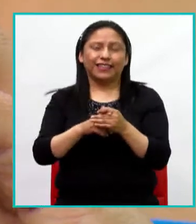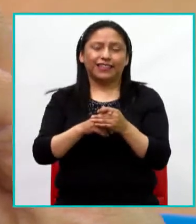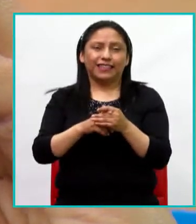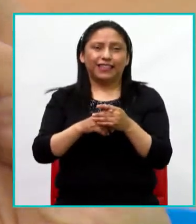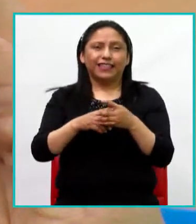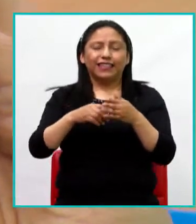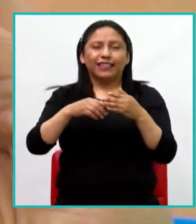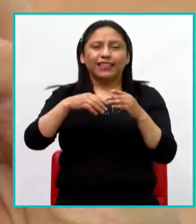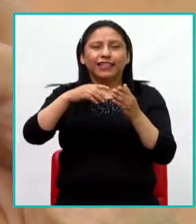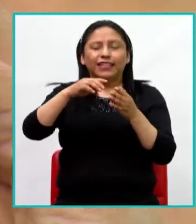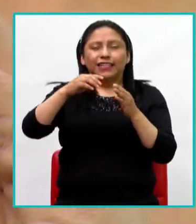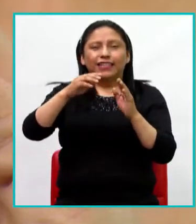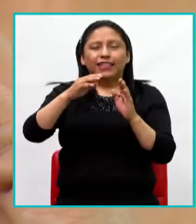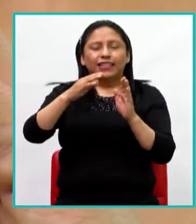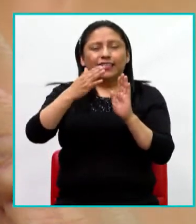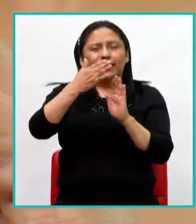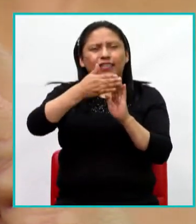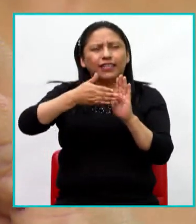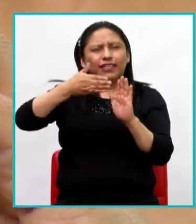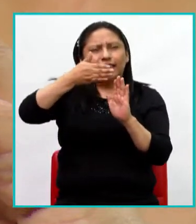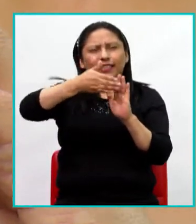arriba, haciendo círculos,